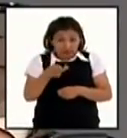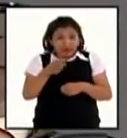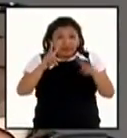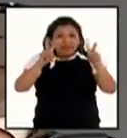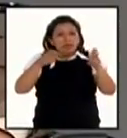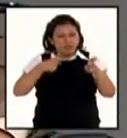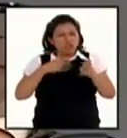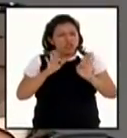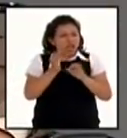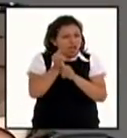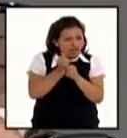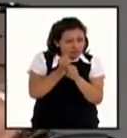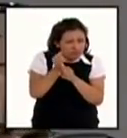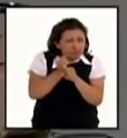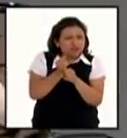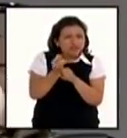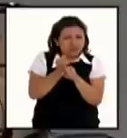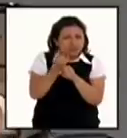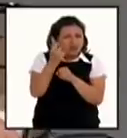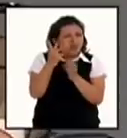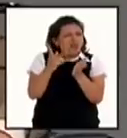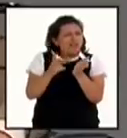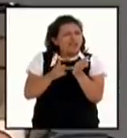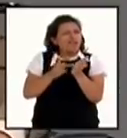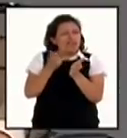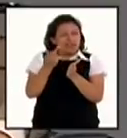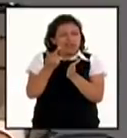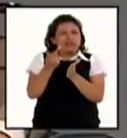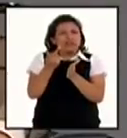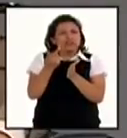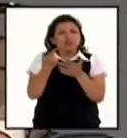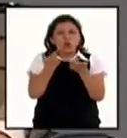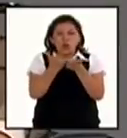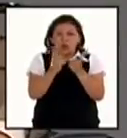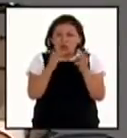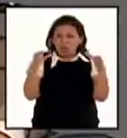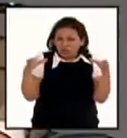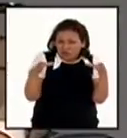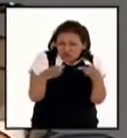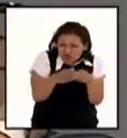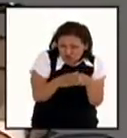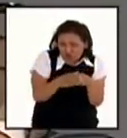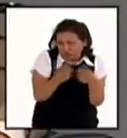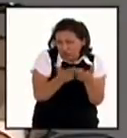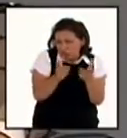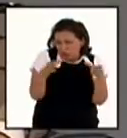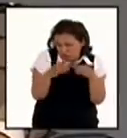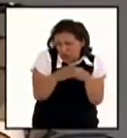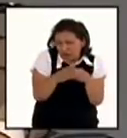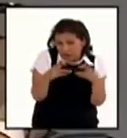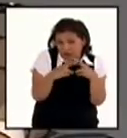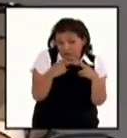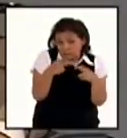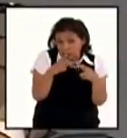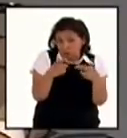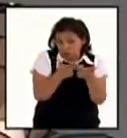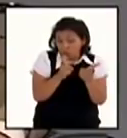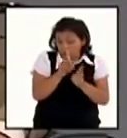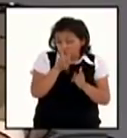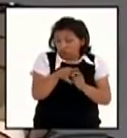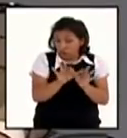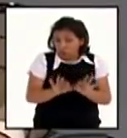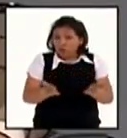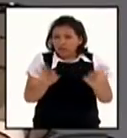con una vez, en una ocasión, una minoría, un grupo pequeño, religioso, pero importante,